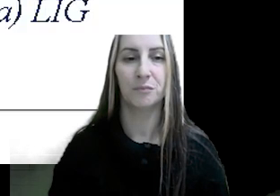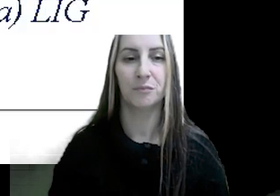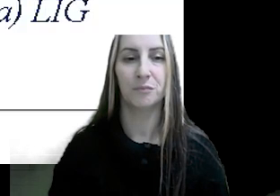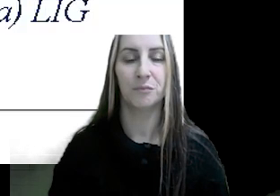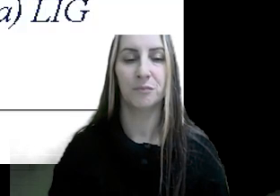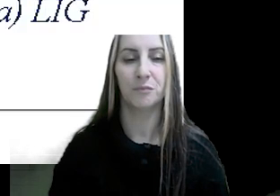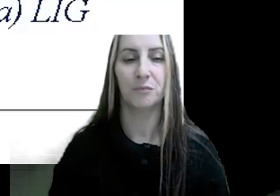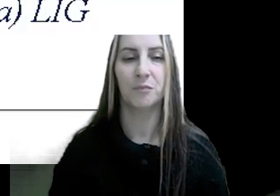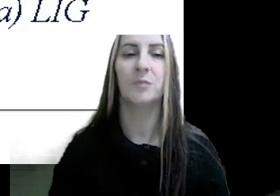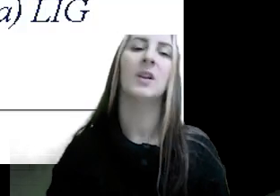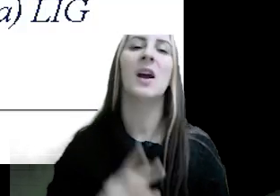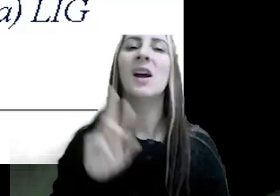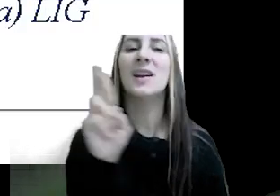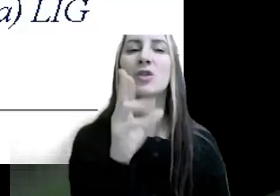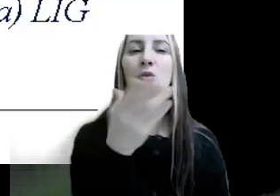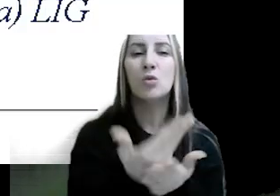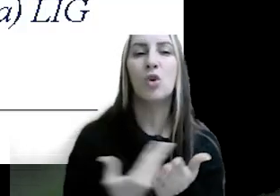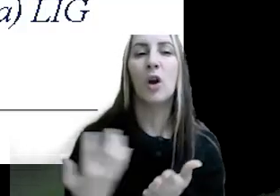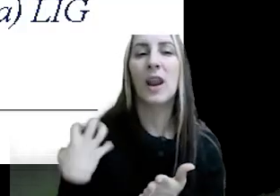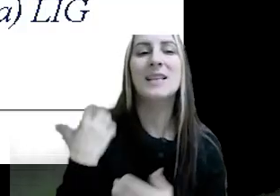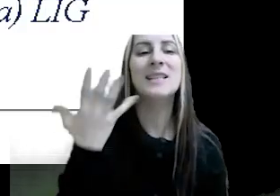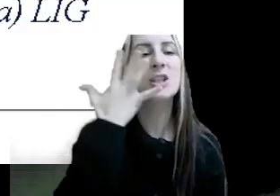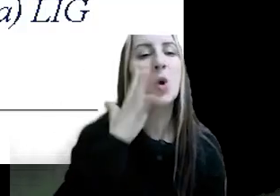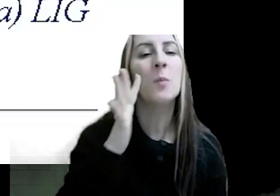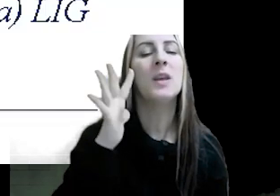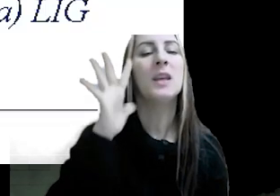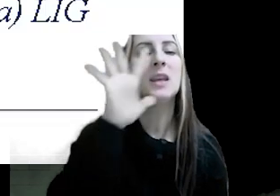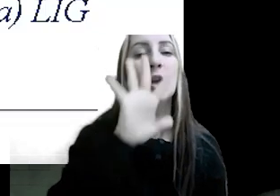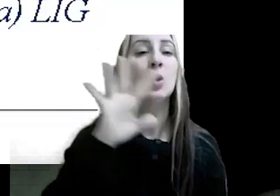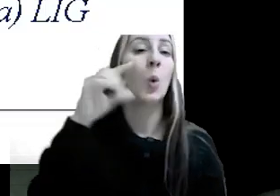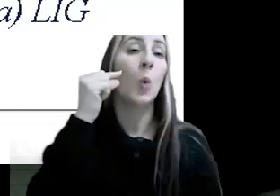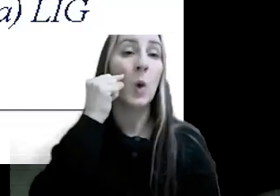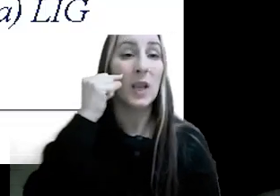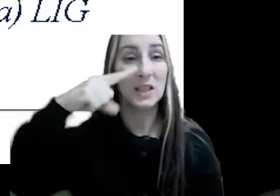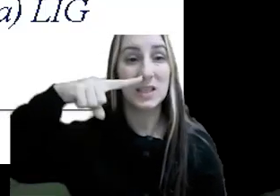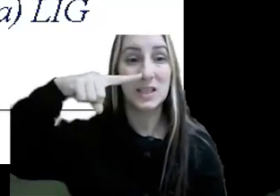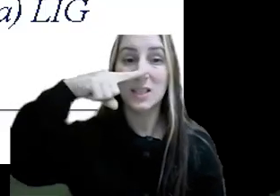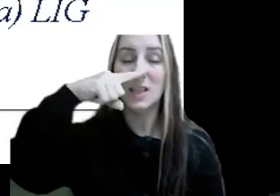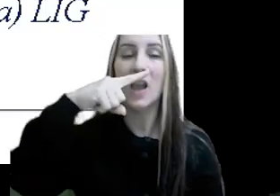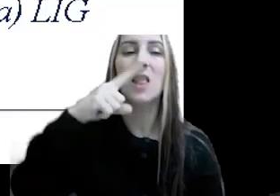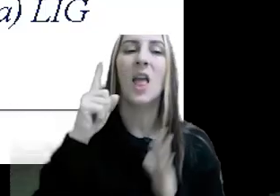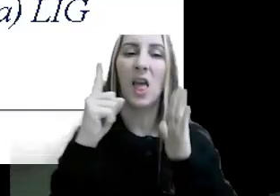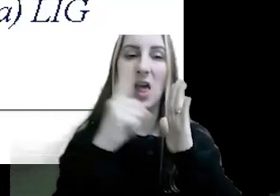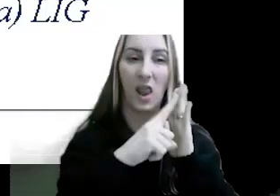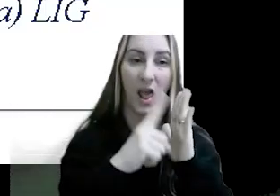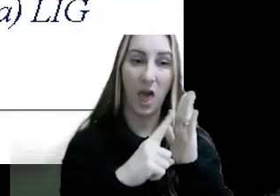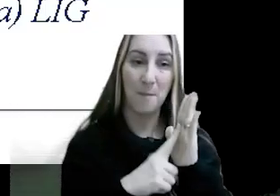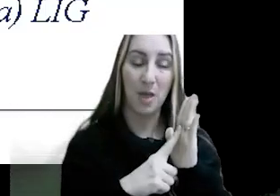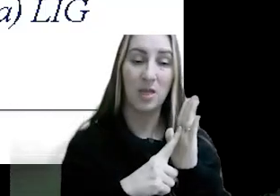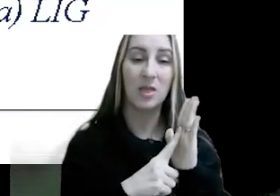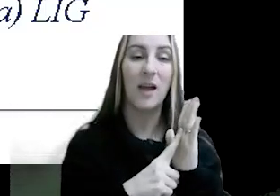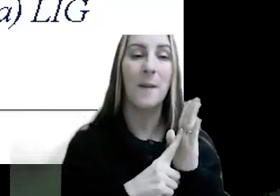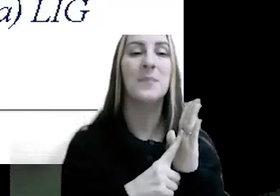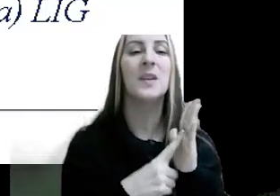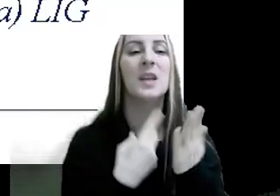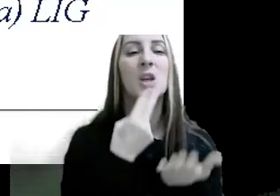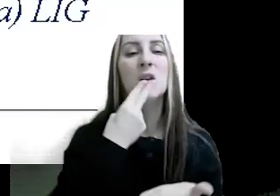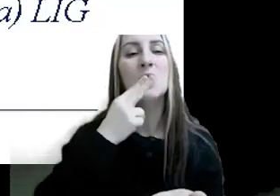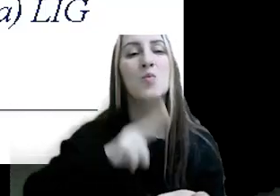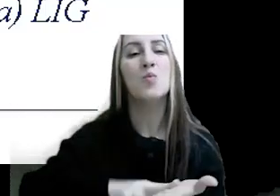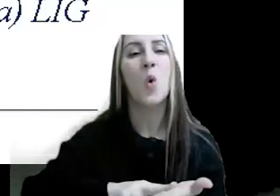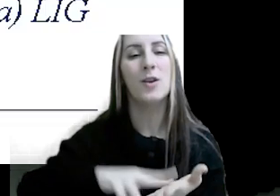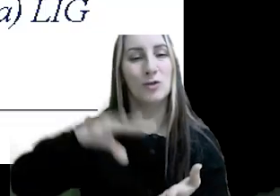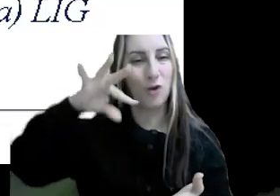La Resolución General 5547 reglamenta en el impuesto a las